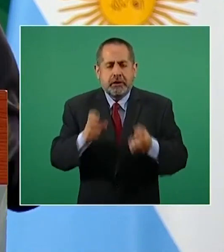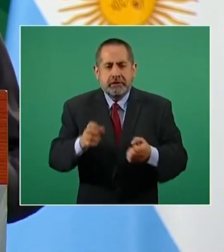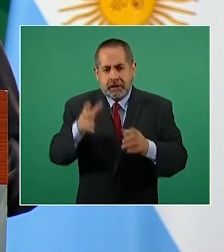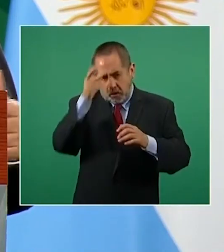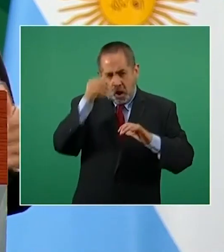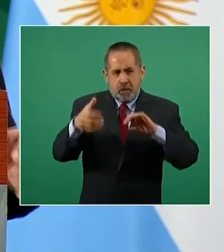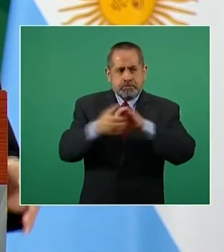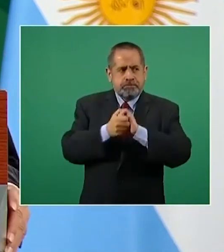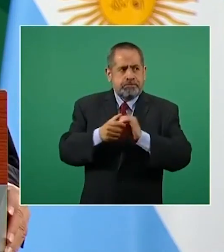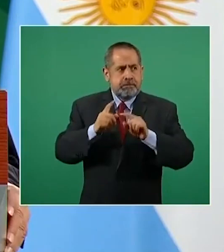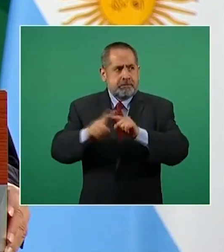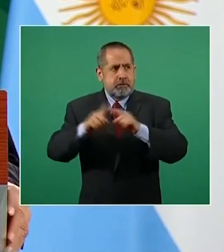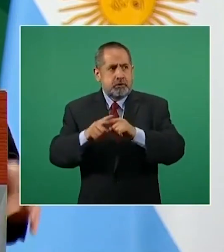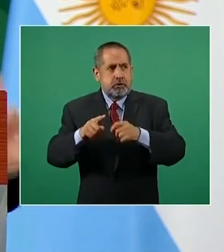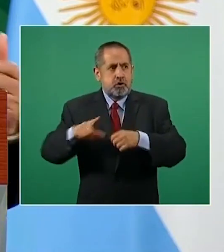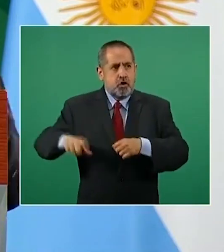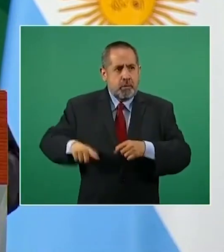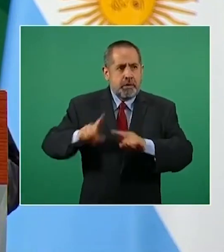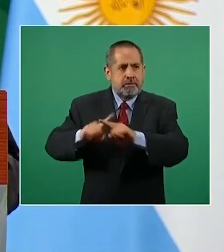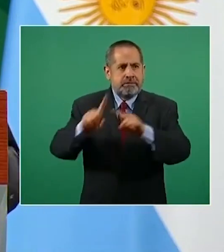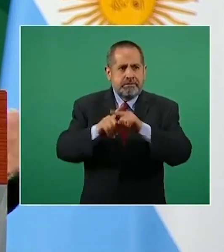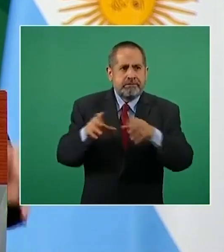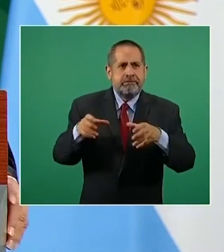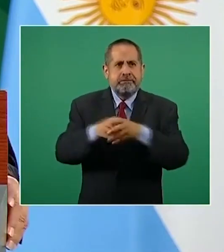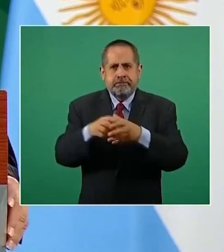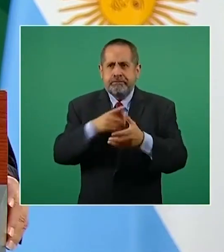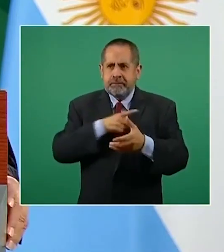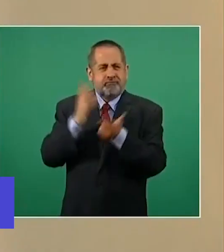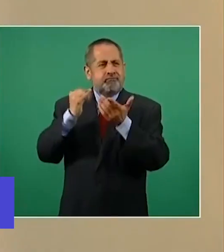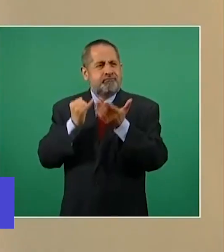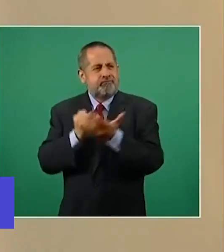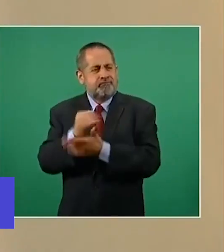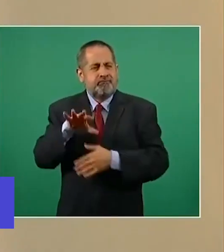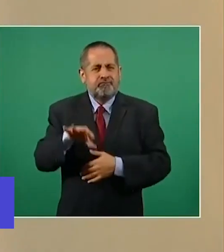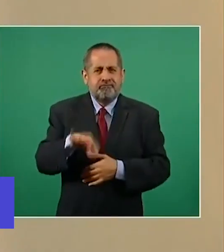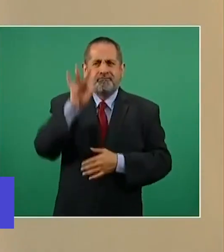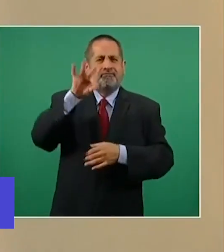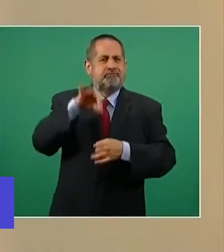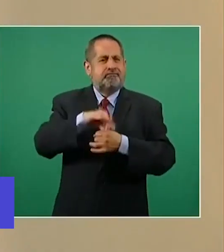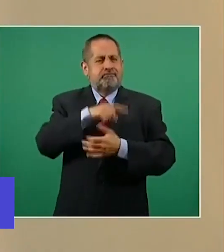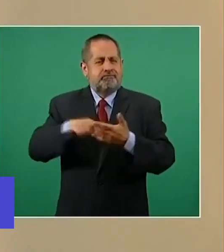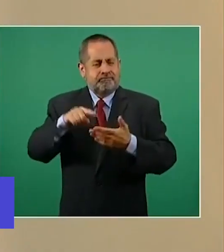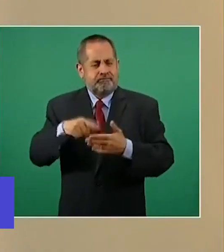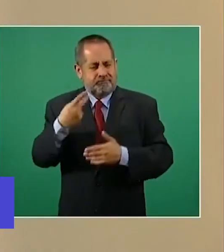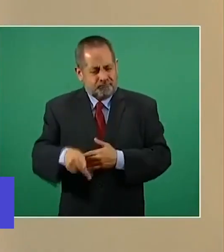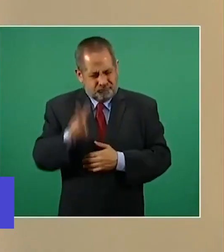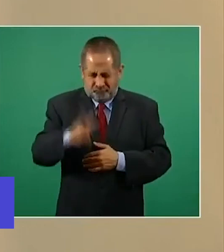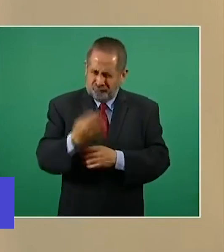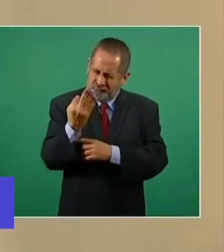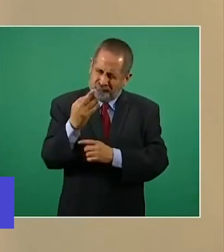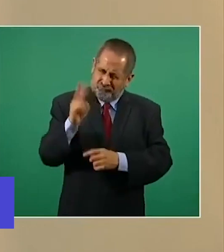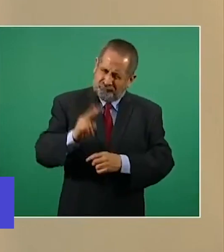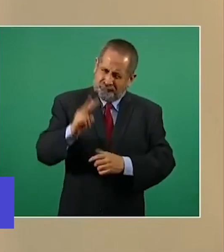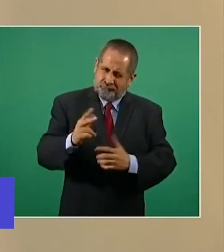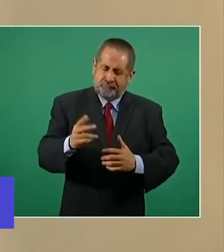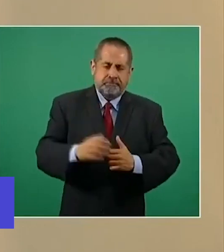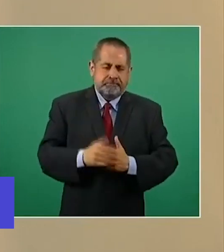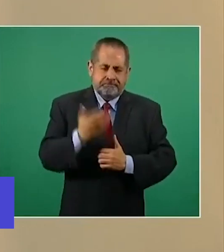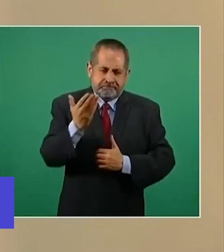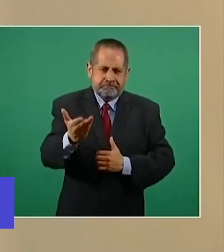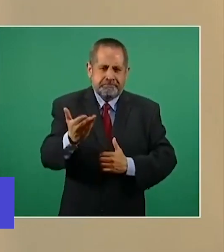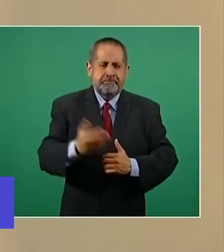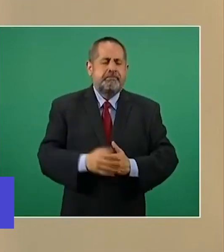de todos los gobiernos que se tiene que hacer valer. Explicó que su gobierno presentó una resolución en la ONU desde